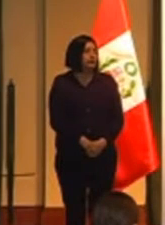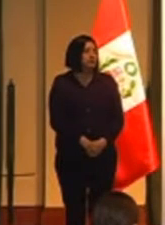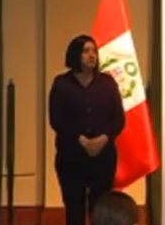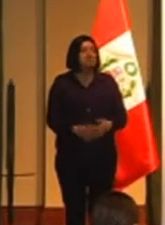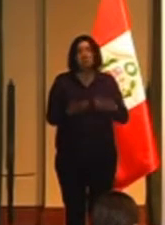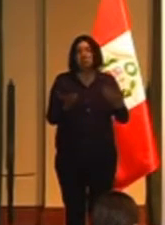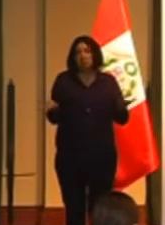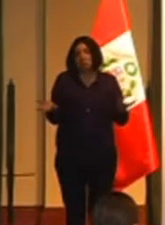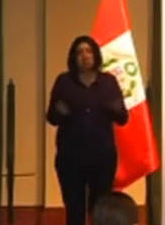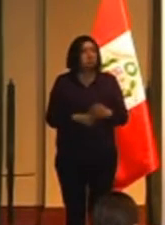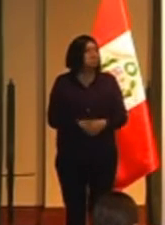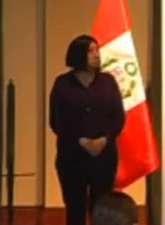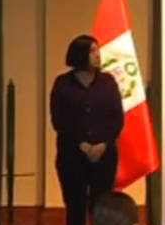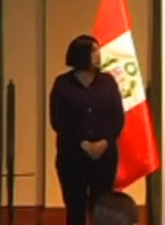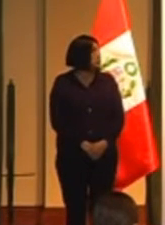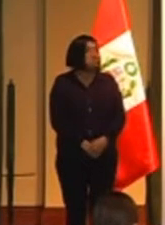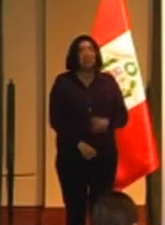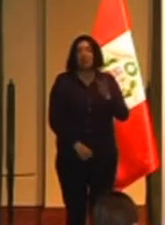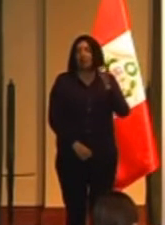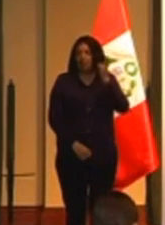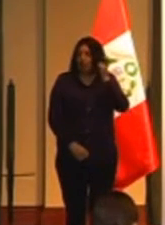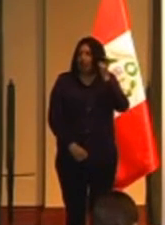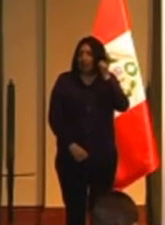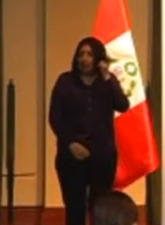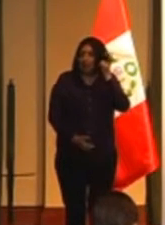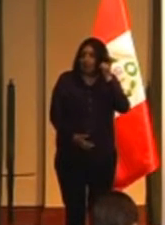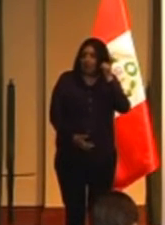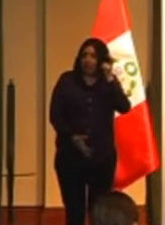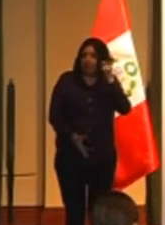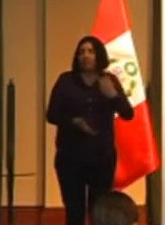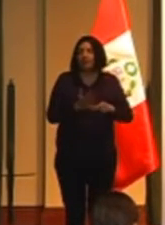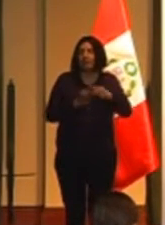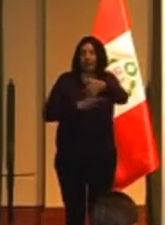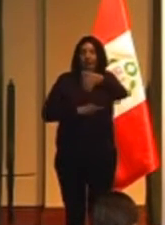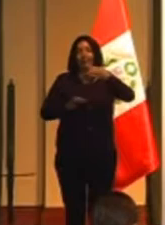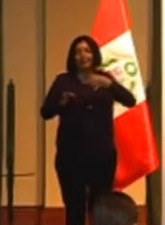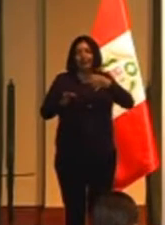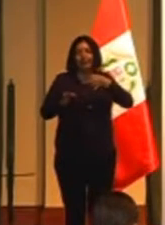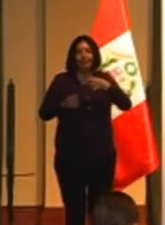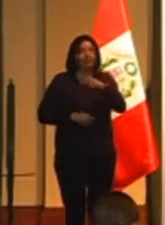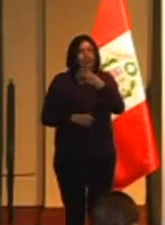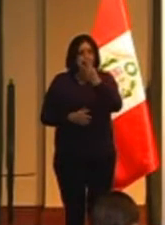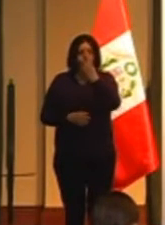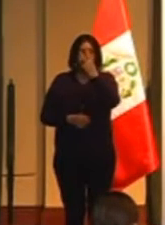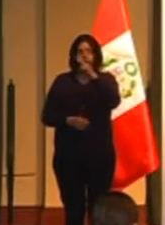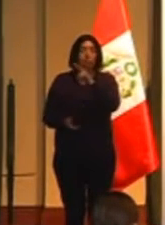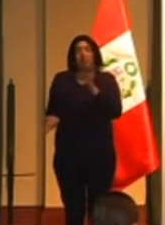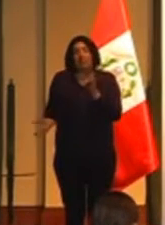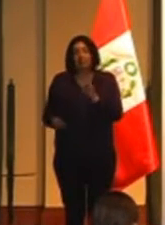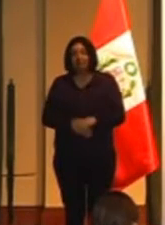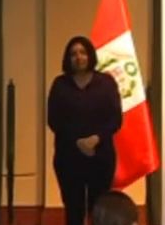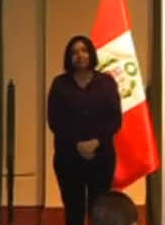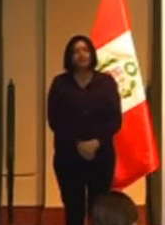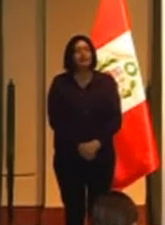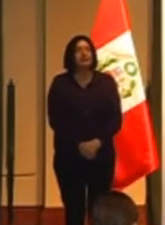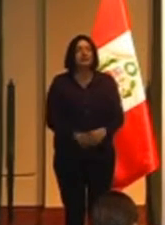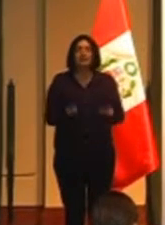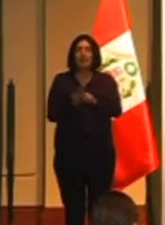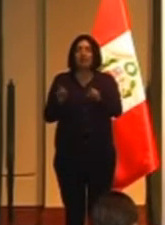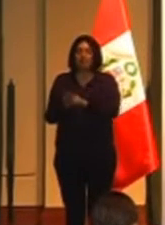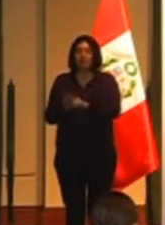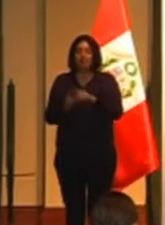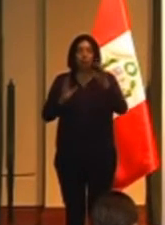que auditivamente suplen a la posibilidad de no tener una visión adecuada. Y también tenemos